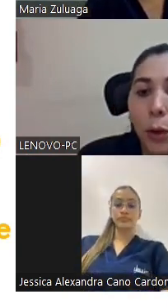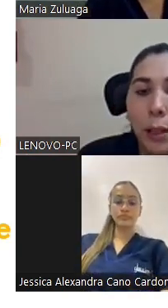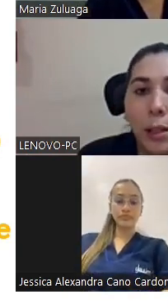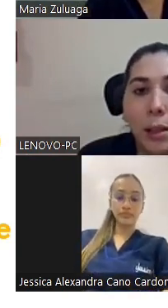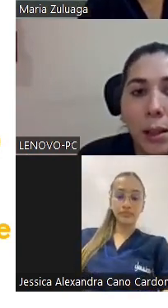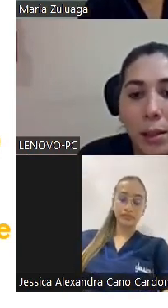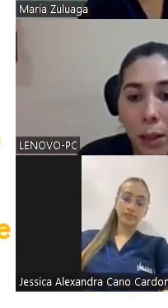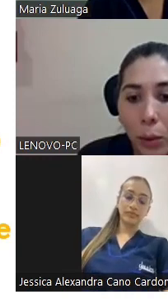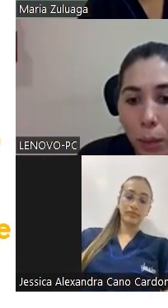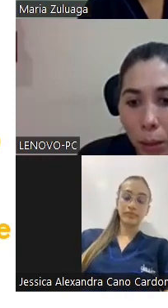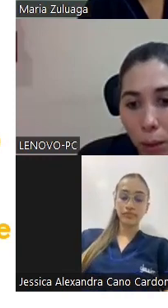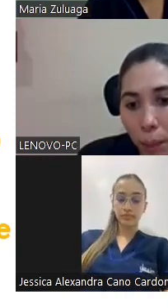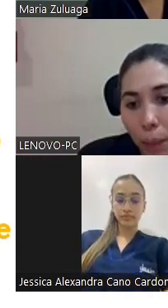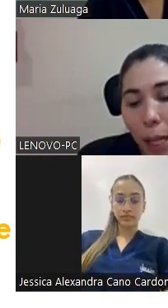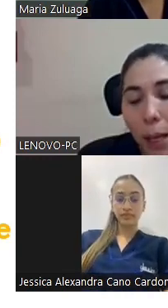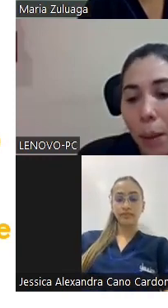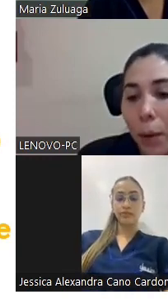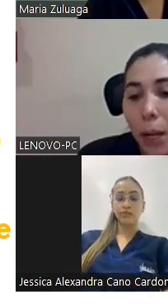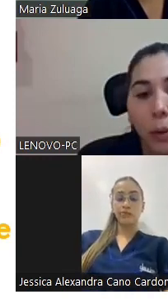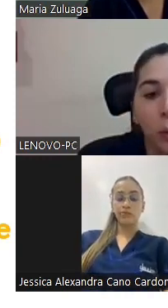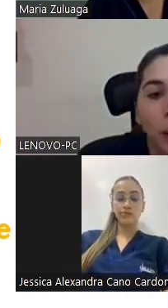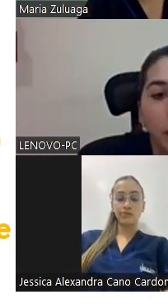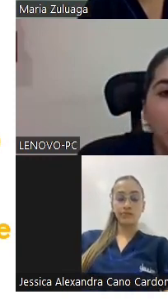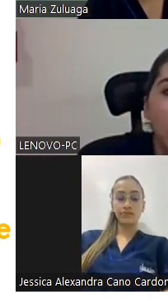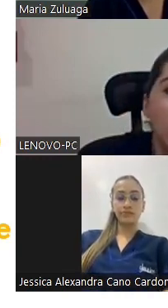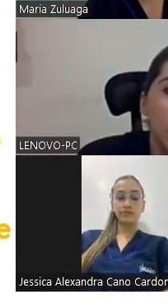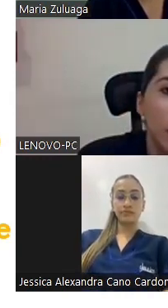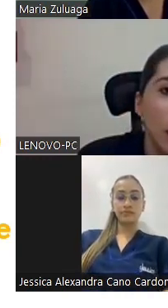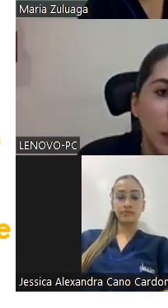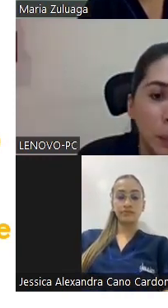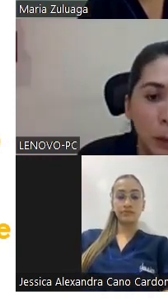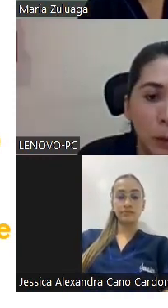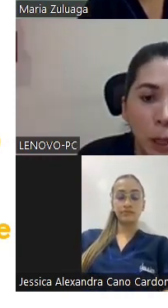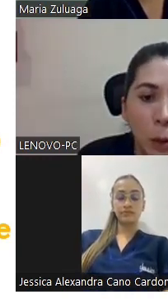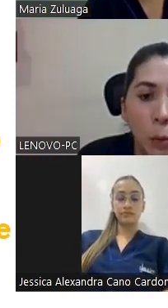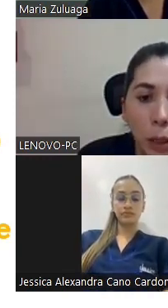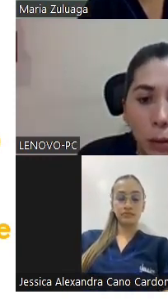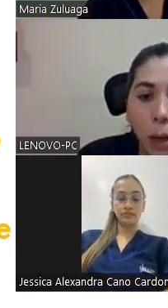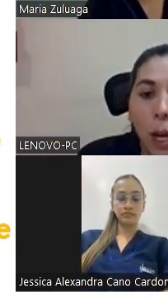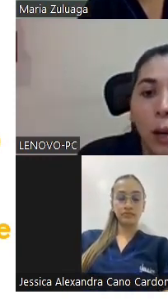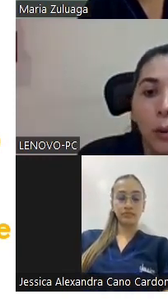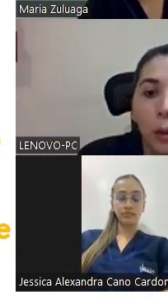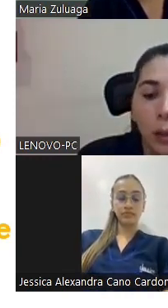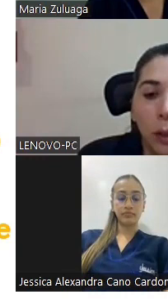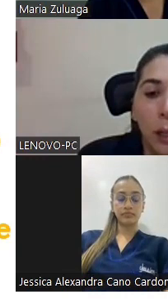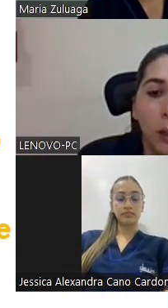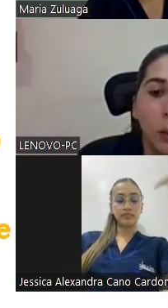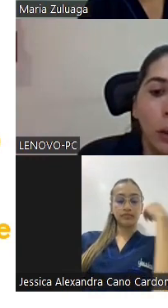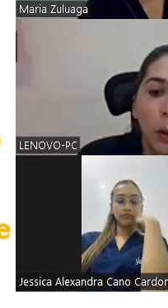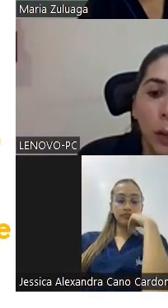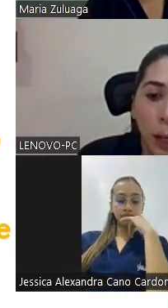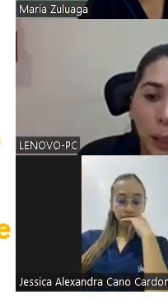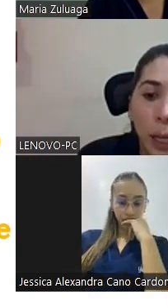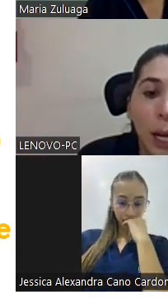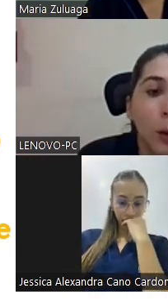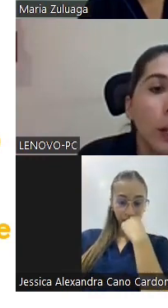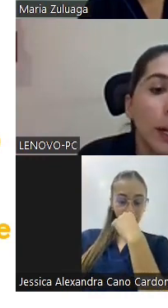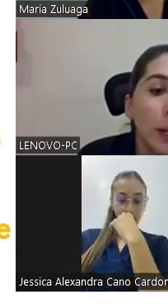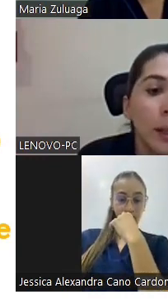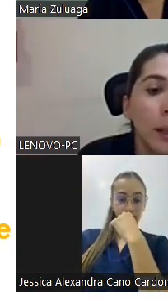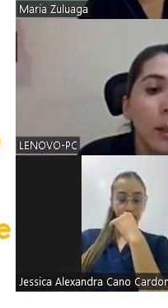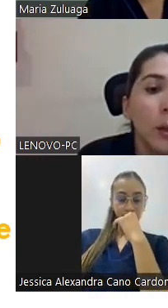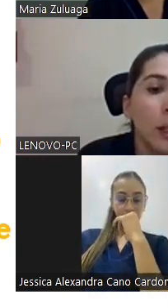con fuertes intereses económicos y también por algunos países ricos, especialmente pues los Estados Unidos, con su National Institute of Health,